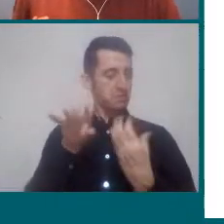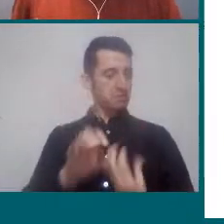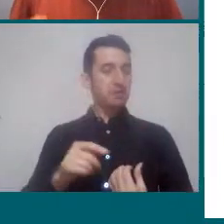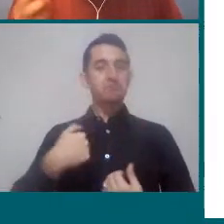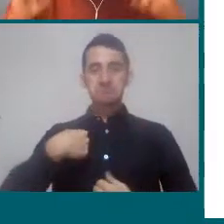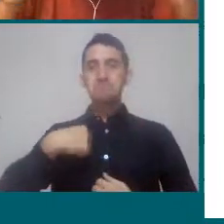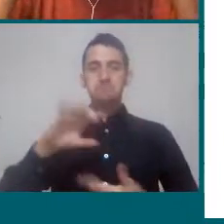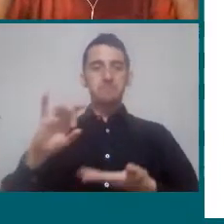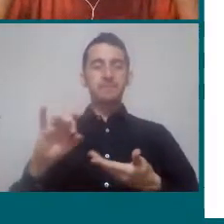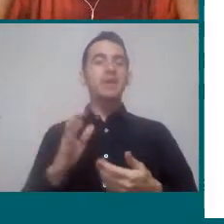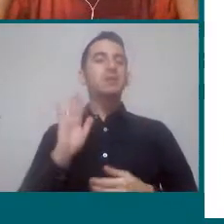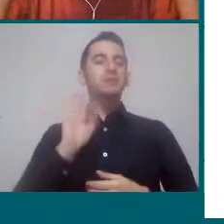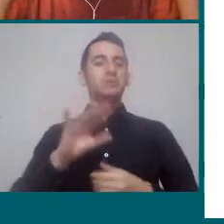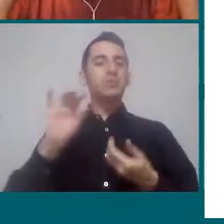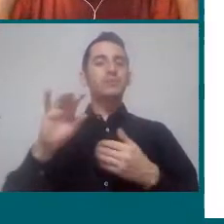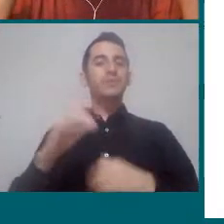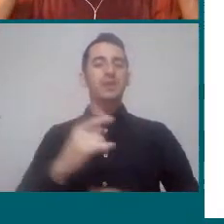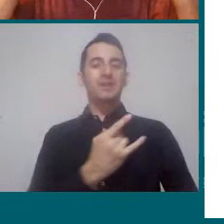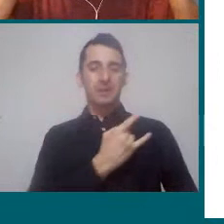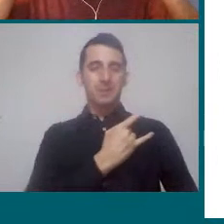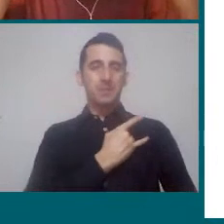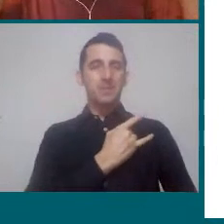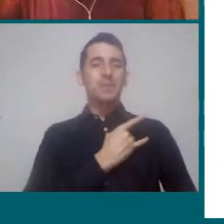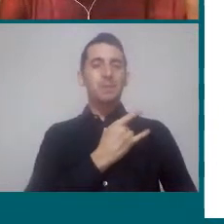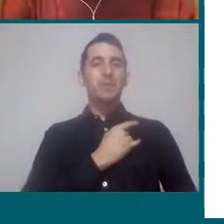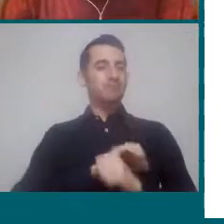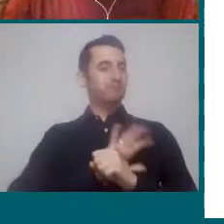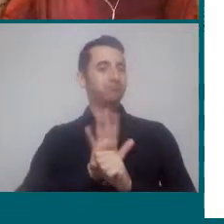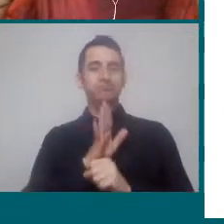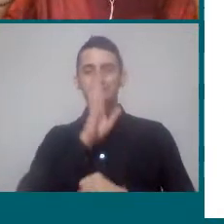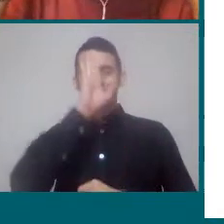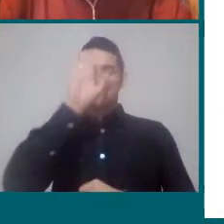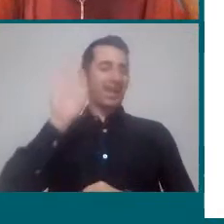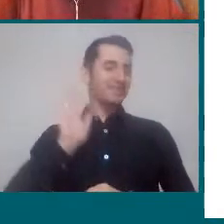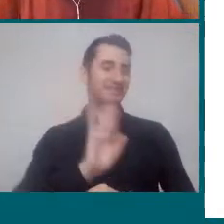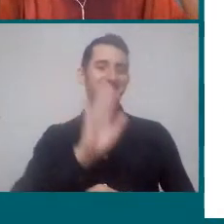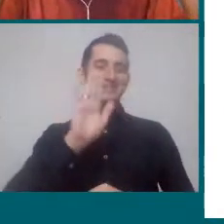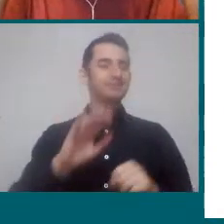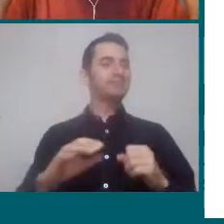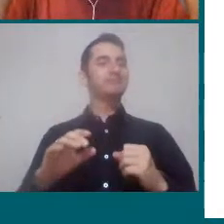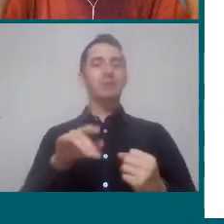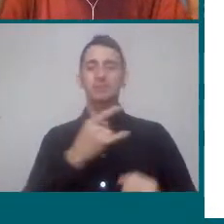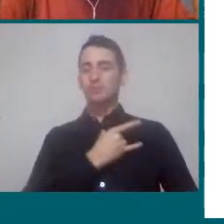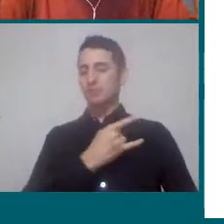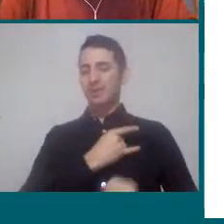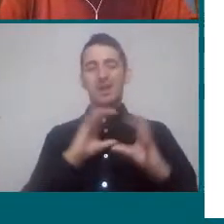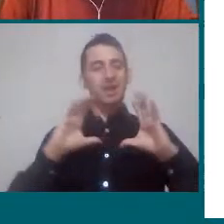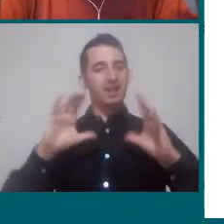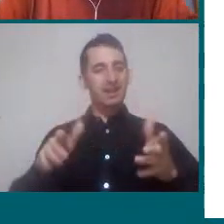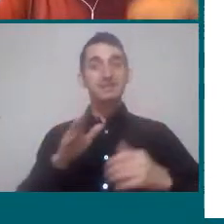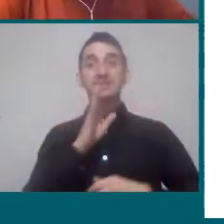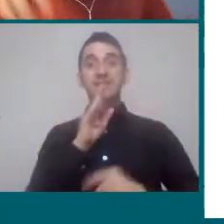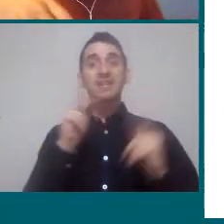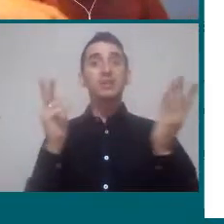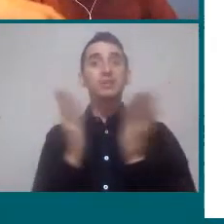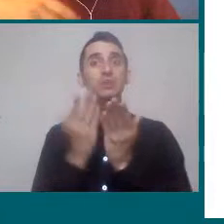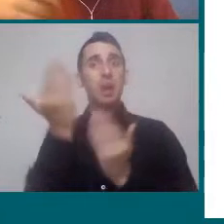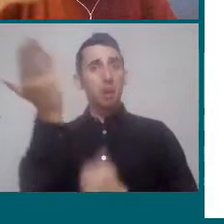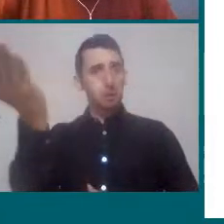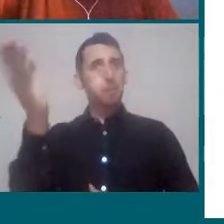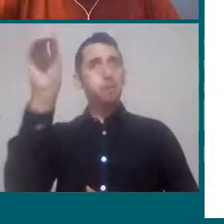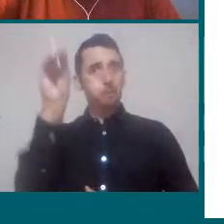físico. Digamos que estamos en un modelo casi de pandemia siempre a la hora de preparar las clases. Y el alumnado siempre